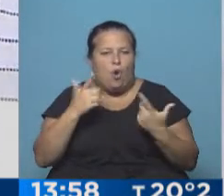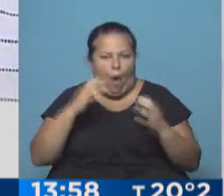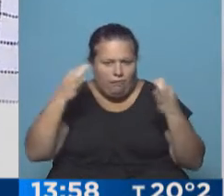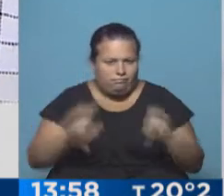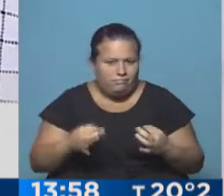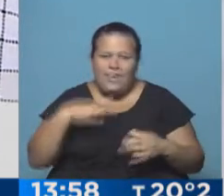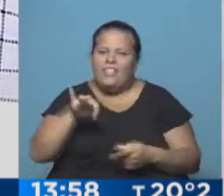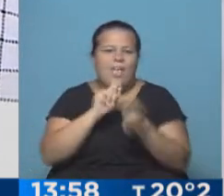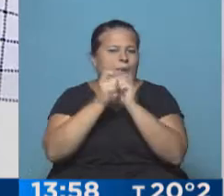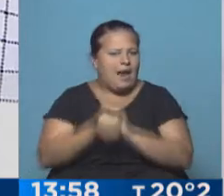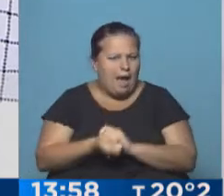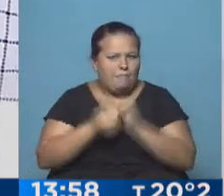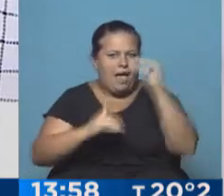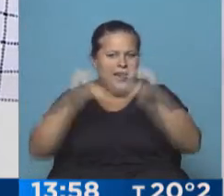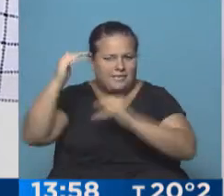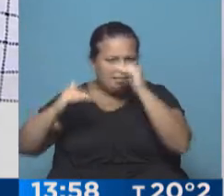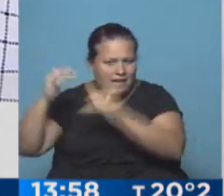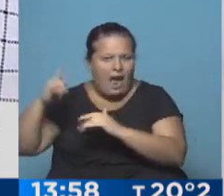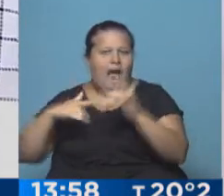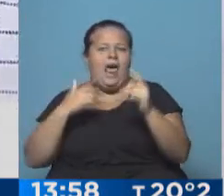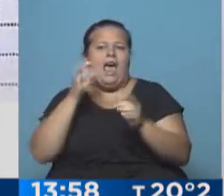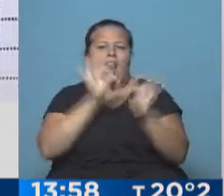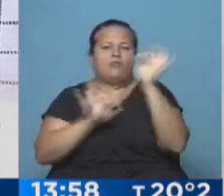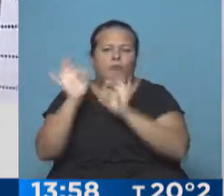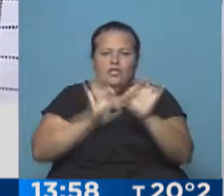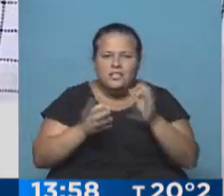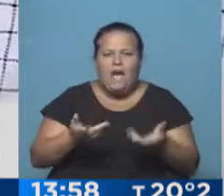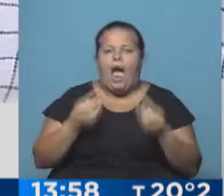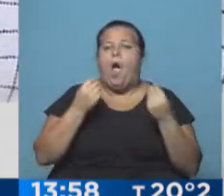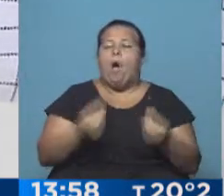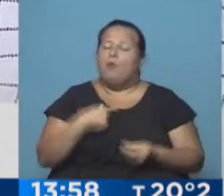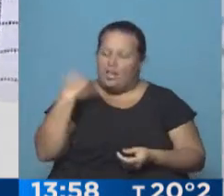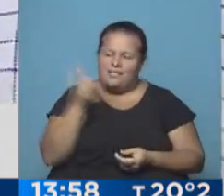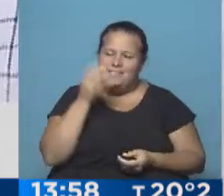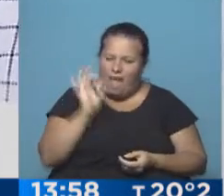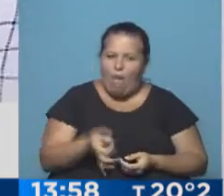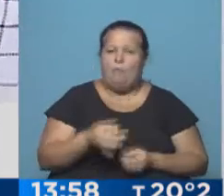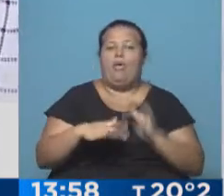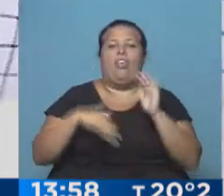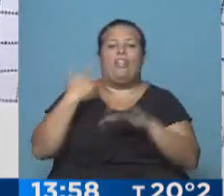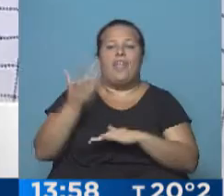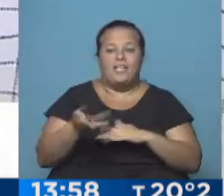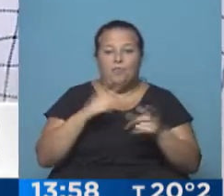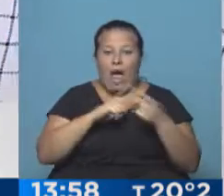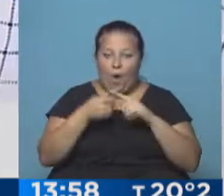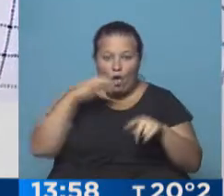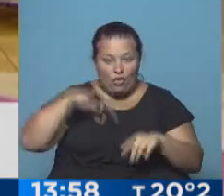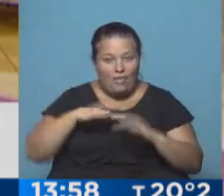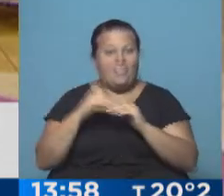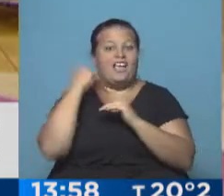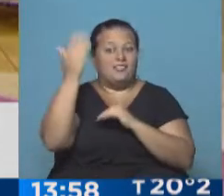hay que modificar las escalas las alícuotas porque es sabido que después de los acuerdos paritarios